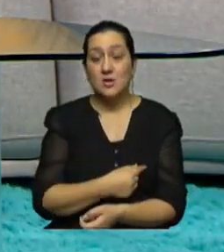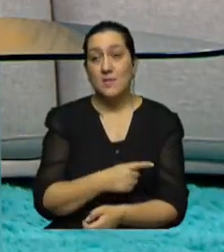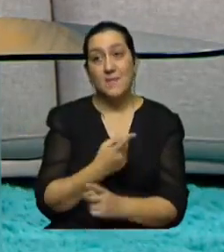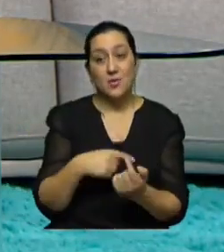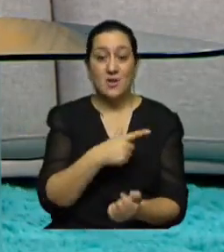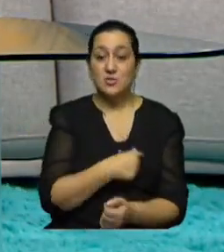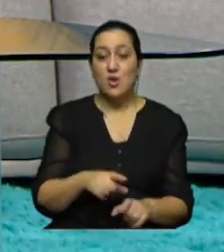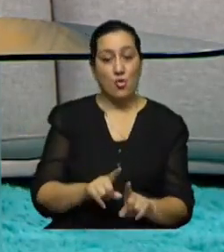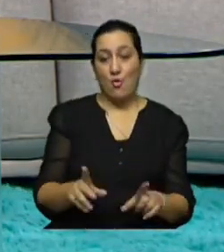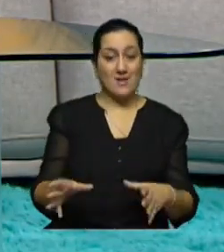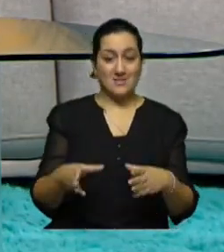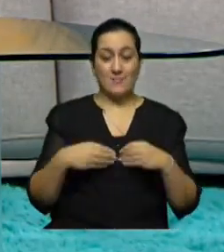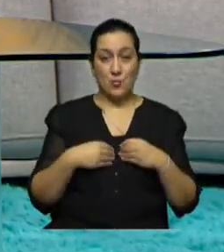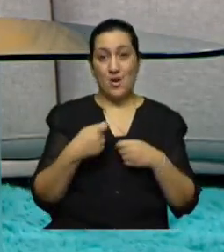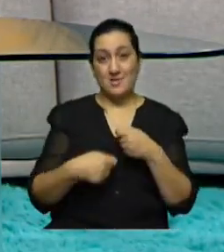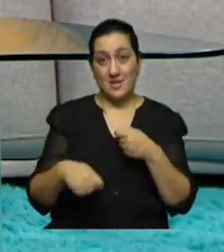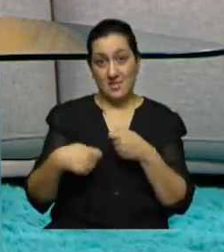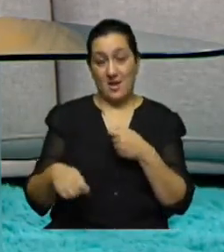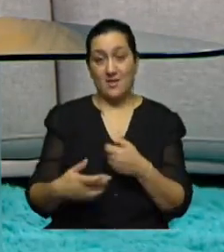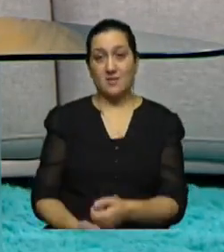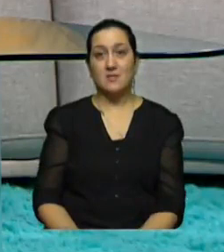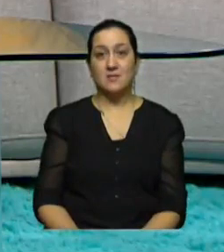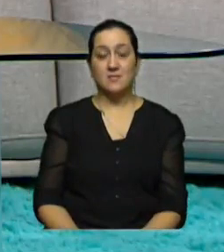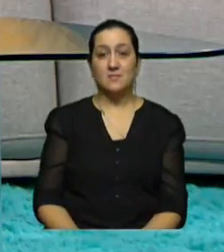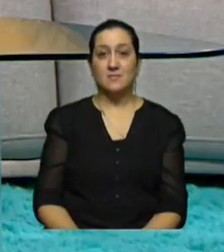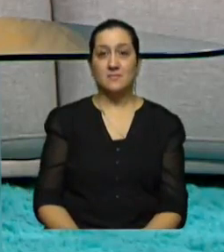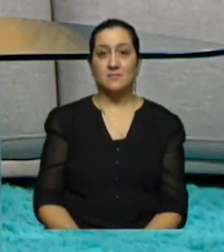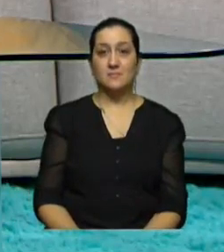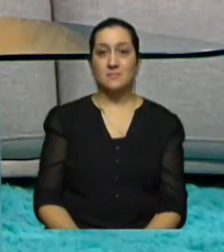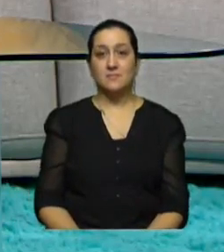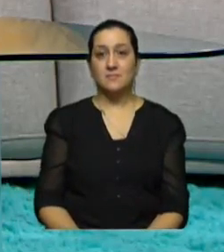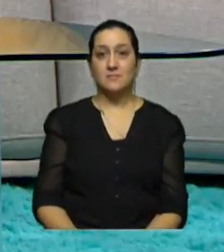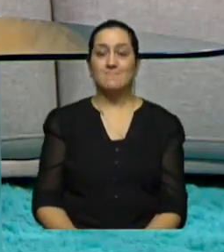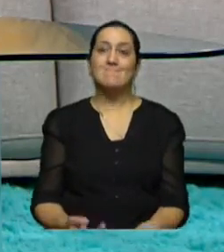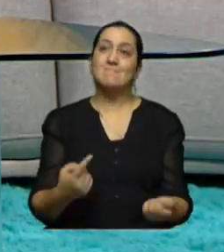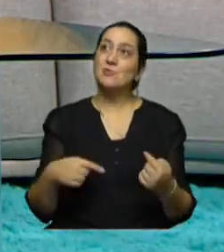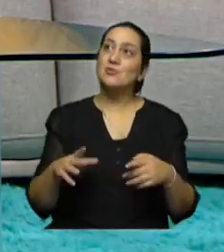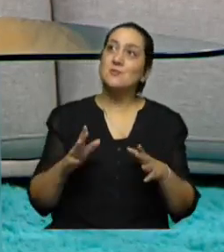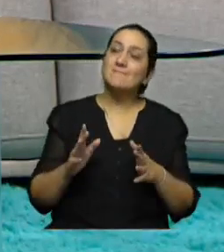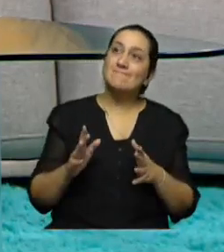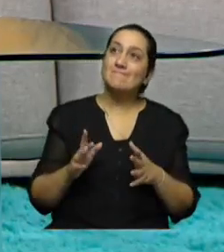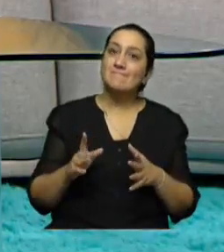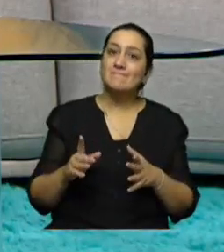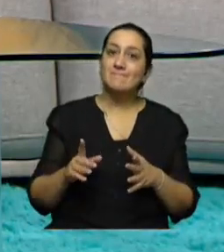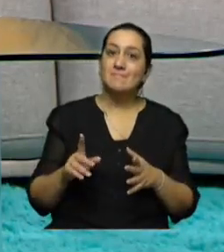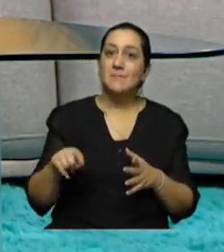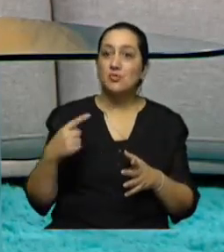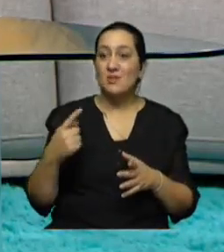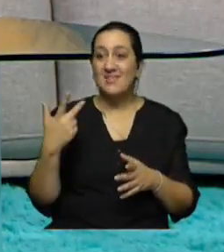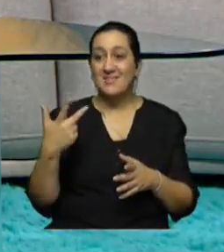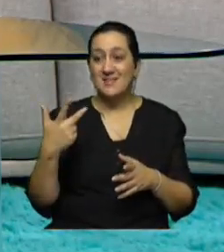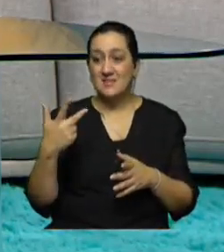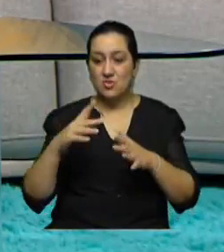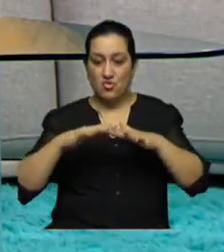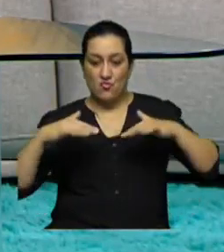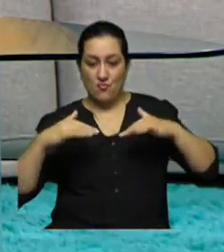aceptó él mismo distribuir en su hinchada esas 400 entradas. Entonces, las otras tres tribunas están llenas, hay